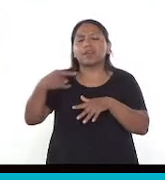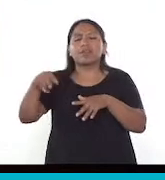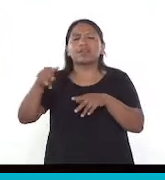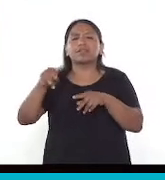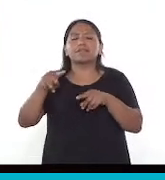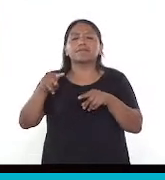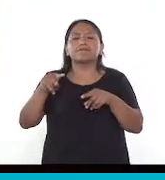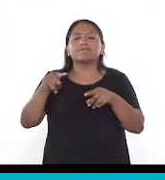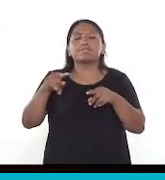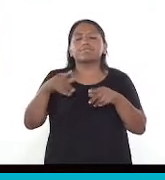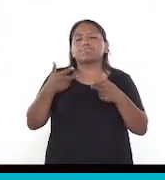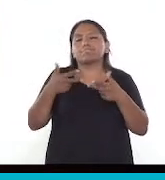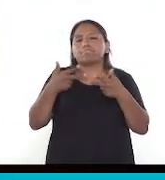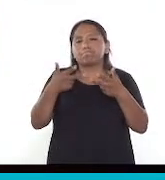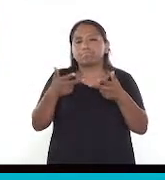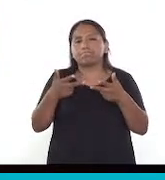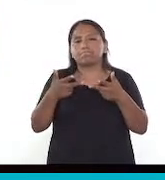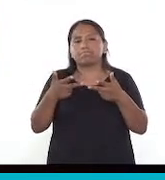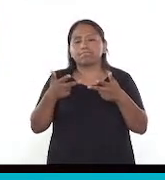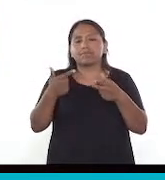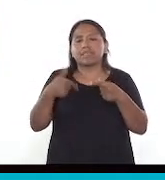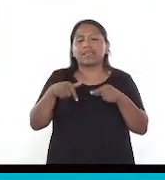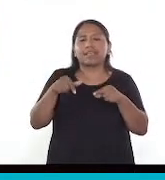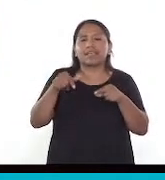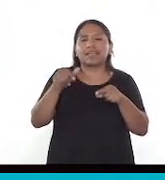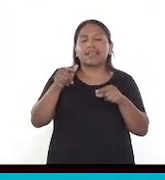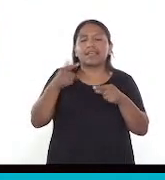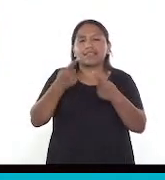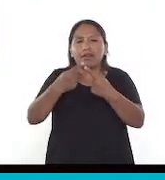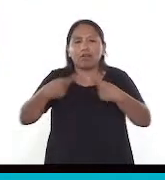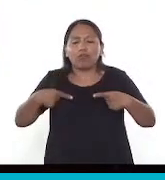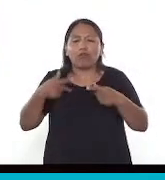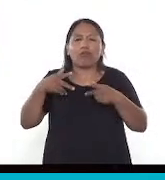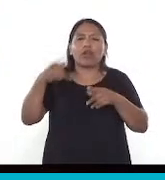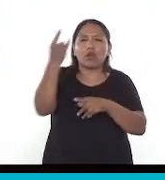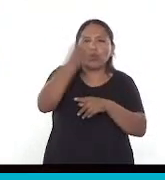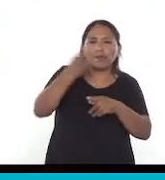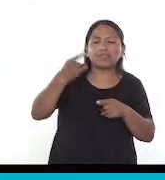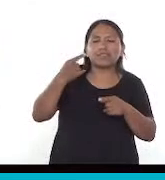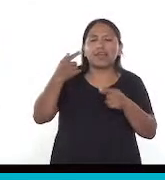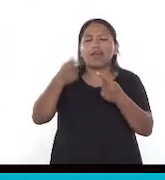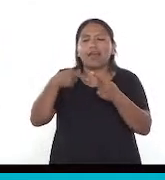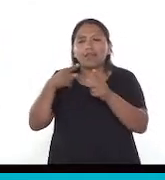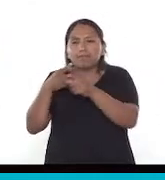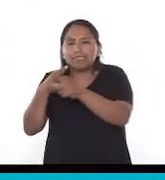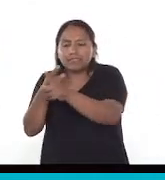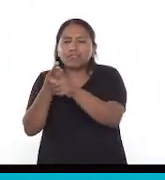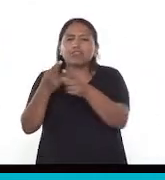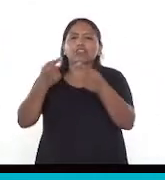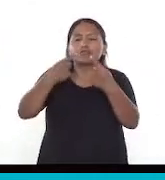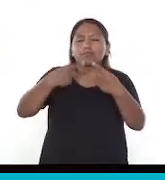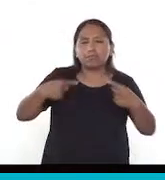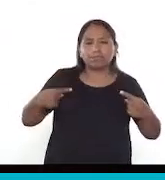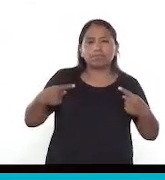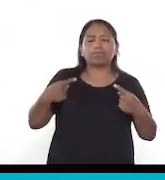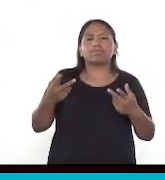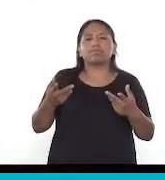y vale decir que esa intervención en cada una de ellas dadas por la dictadura militar